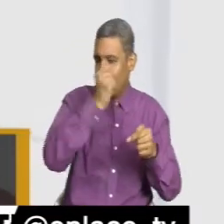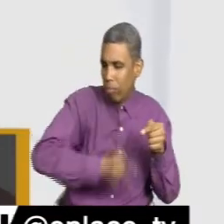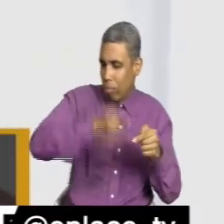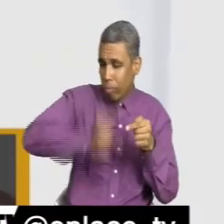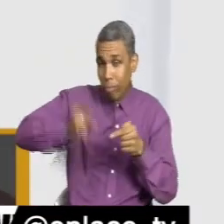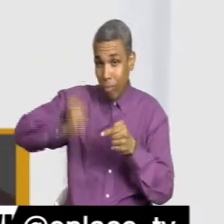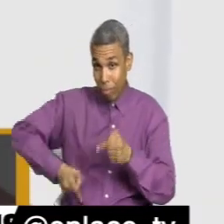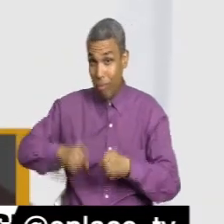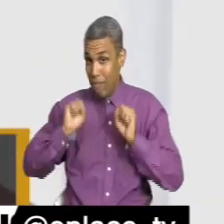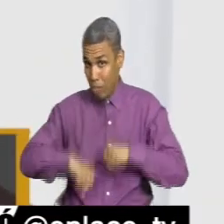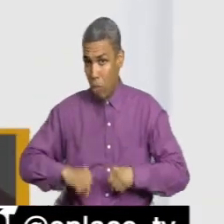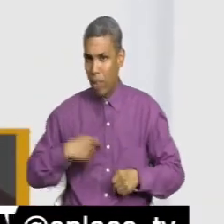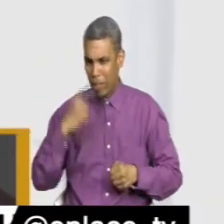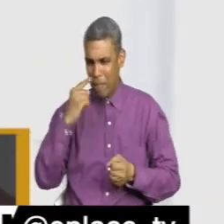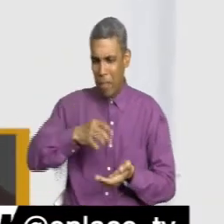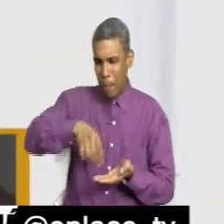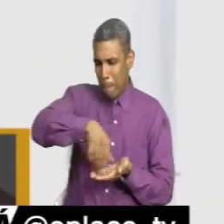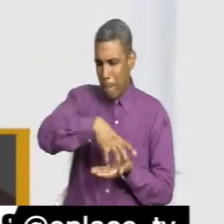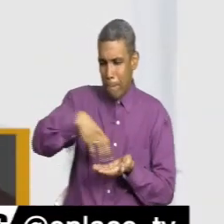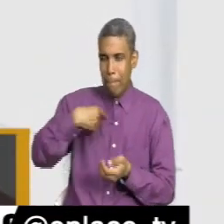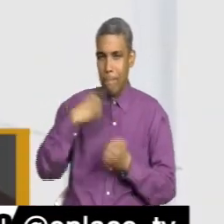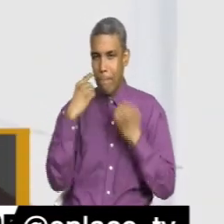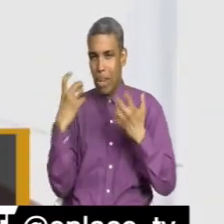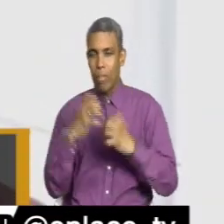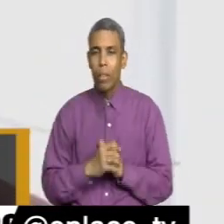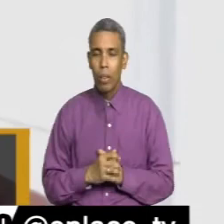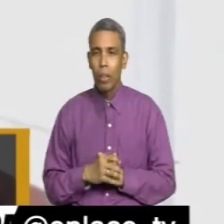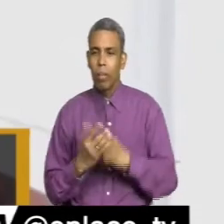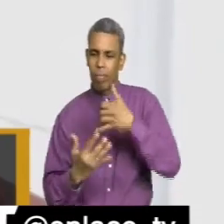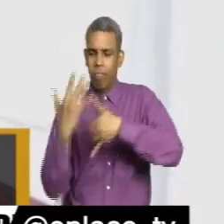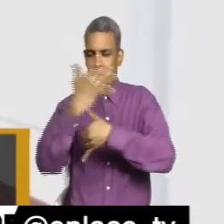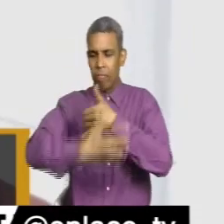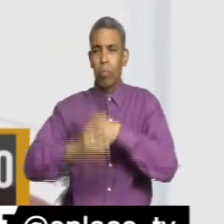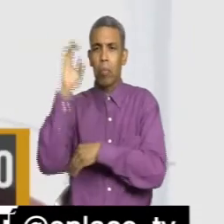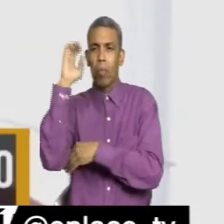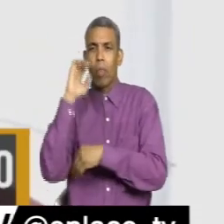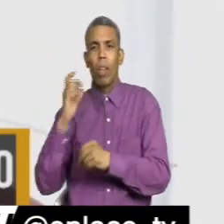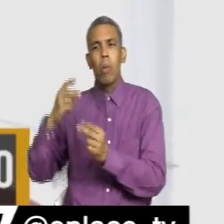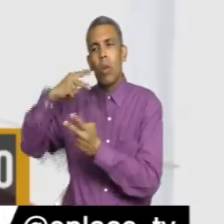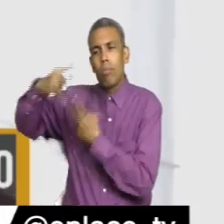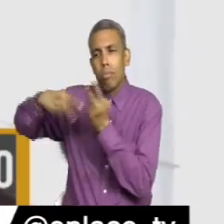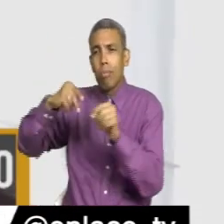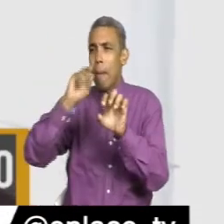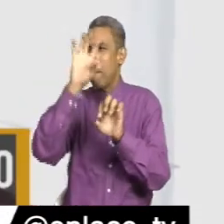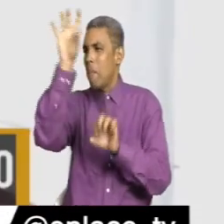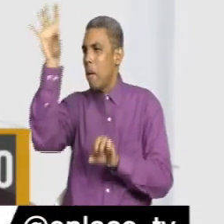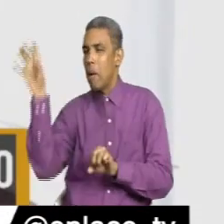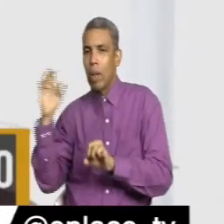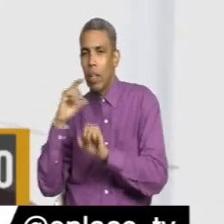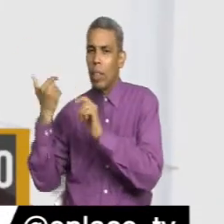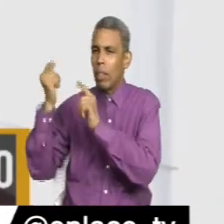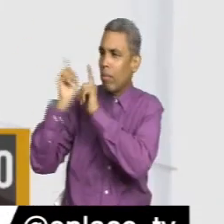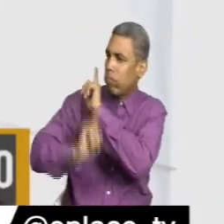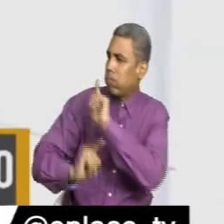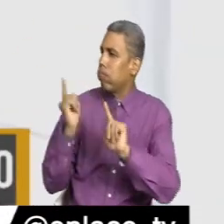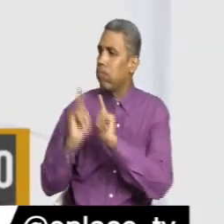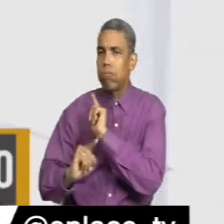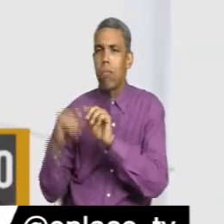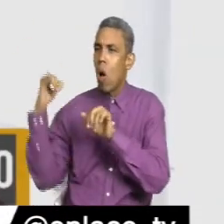venido recibiendo cerca del 44% del turismo extranjero, Hoy el departamento de Santander ha